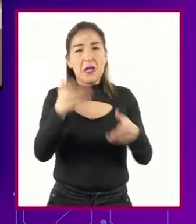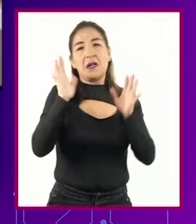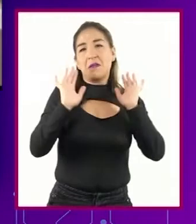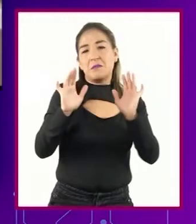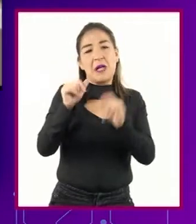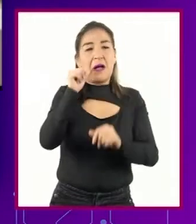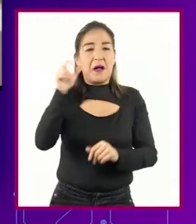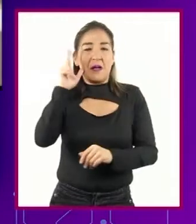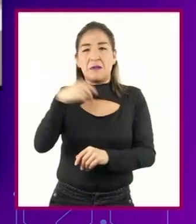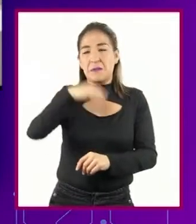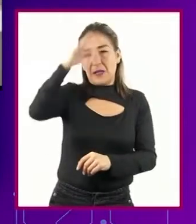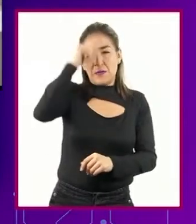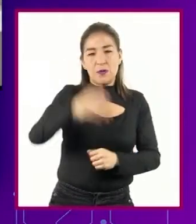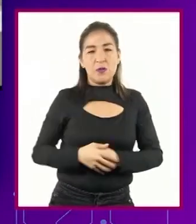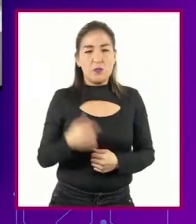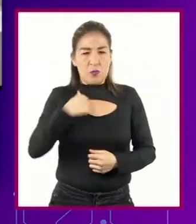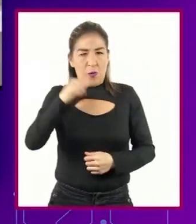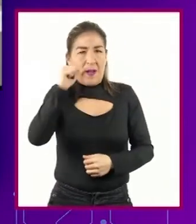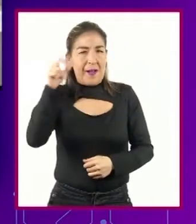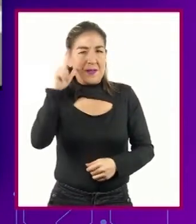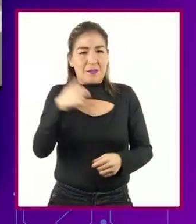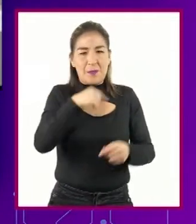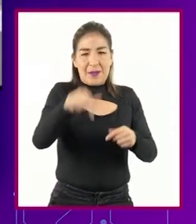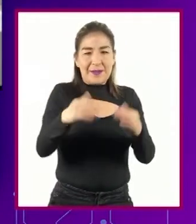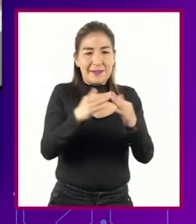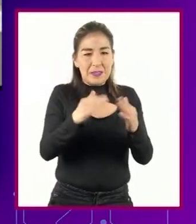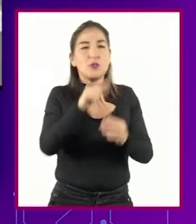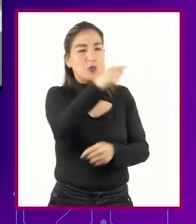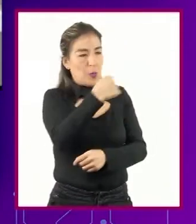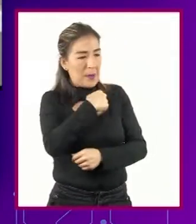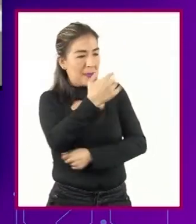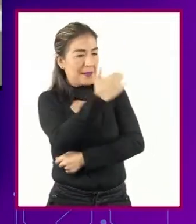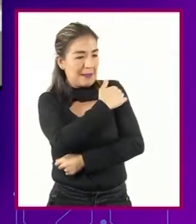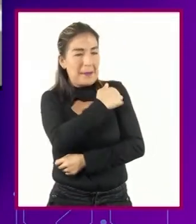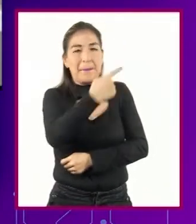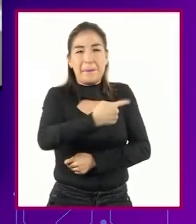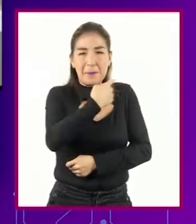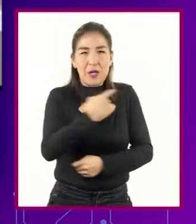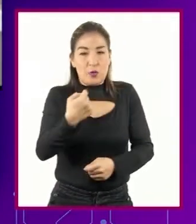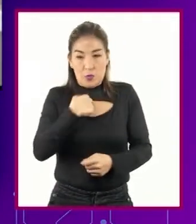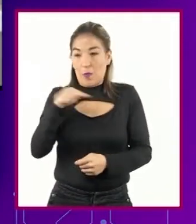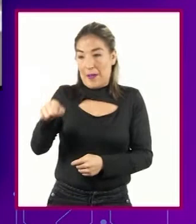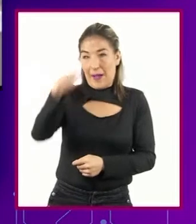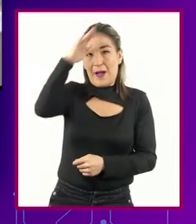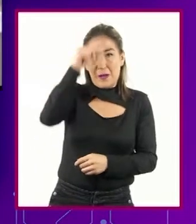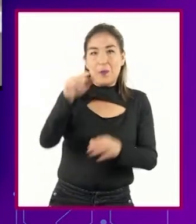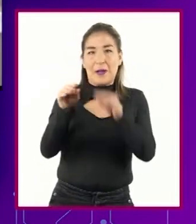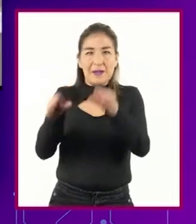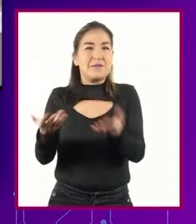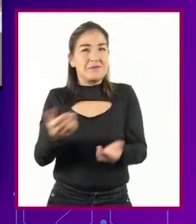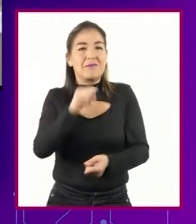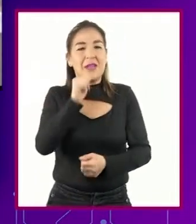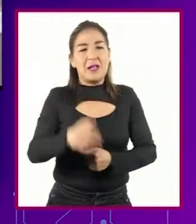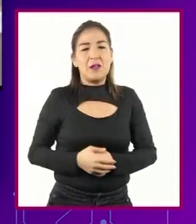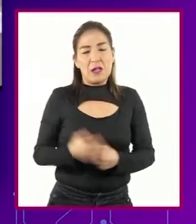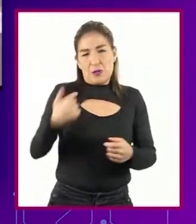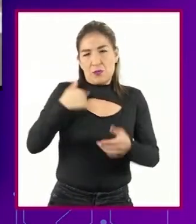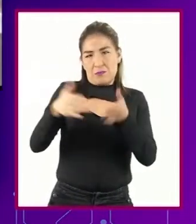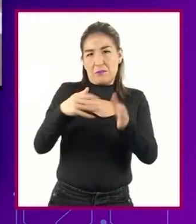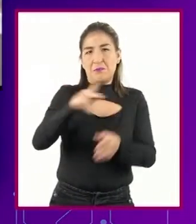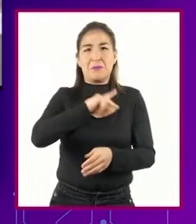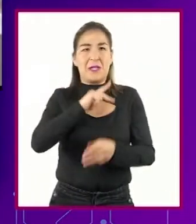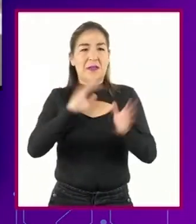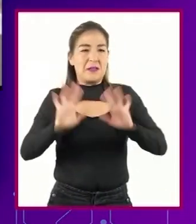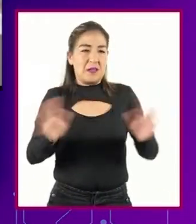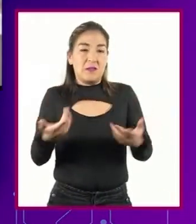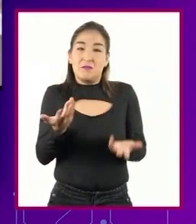que... Pero desde antes yo también estoy aquí en la casa. No puede ser que no te hayas acercado conmigo para preguntarme si estoy de acuerdo Bueno, con que el mínimo modelo de tendré que me cocina. esté colocando mi cocina, ¿no?